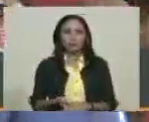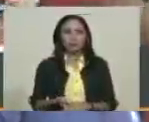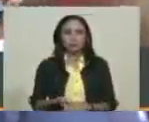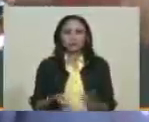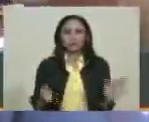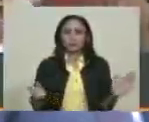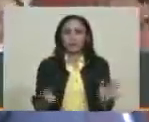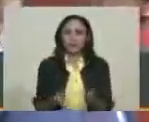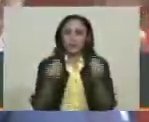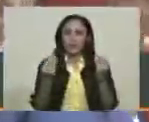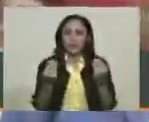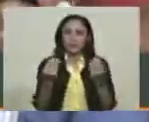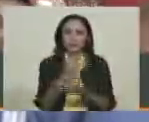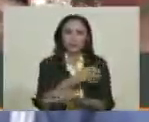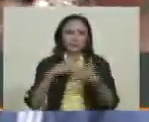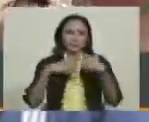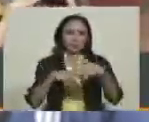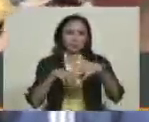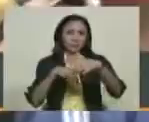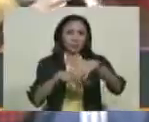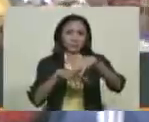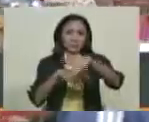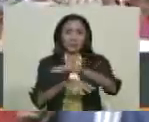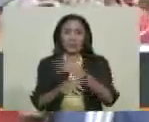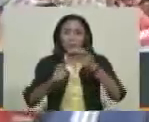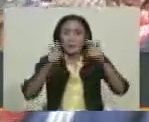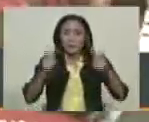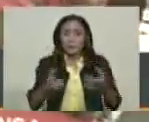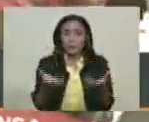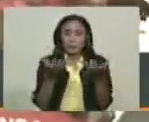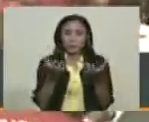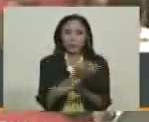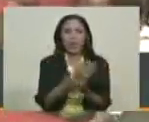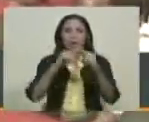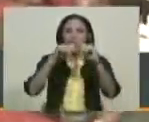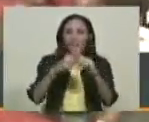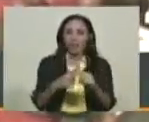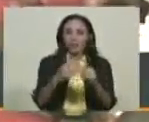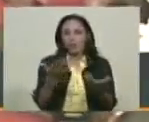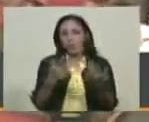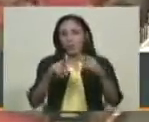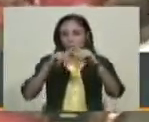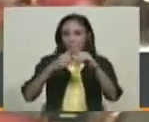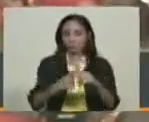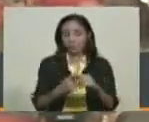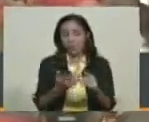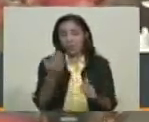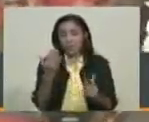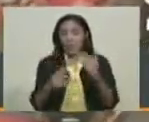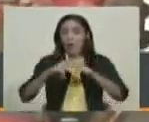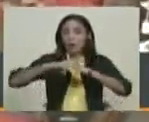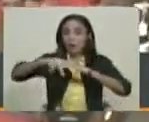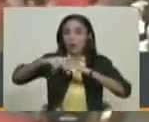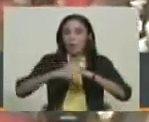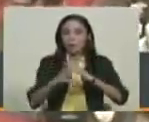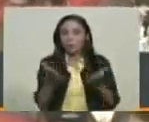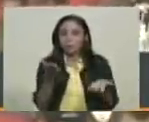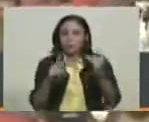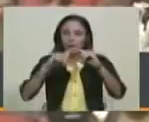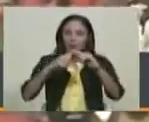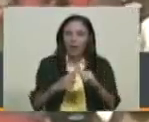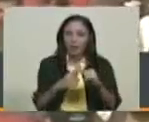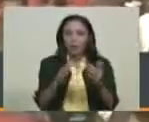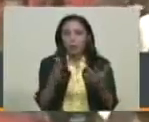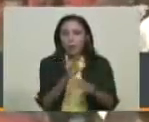No sé cuánta gente salió a la calle. Si contáramos por kilómetro cuadrado, pudiéramos decir que